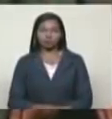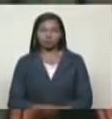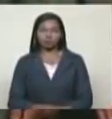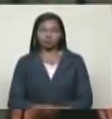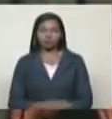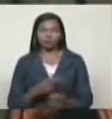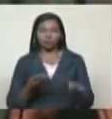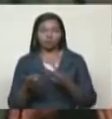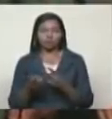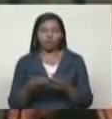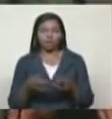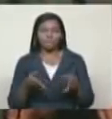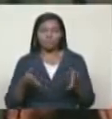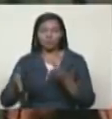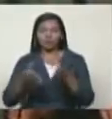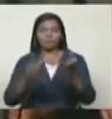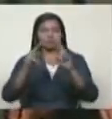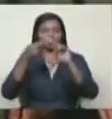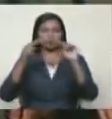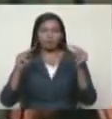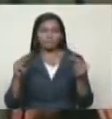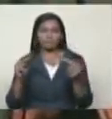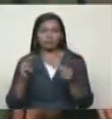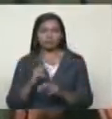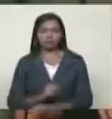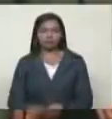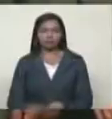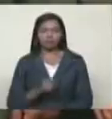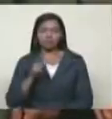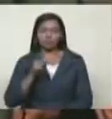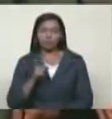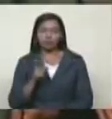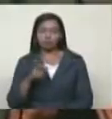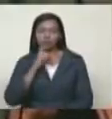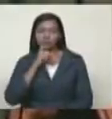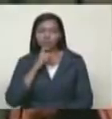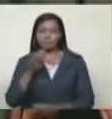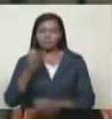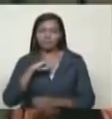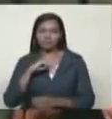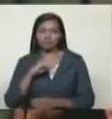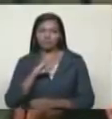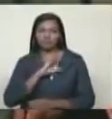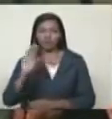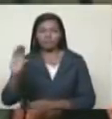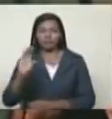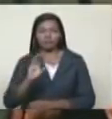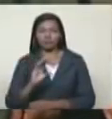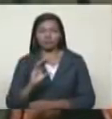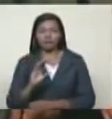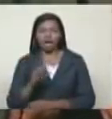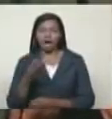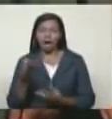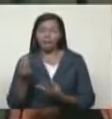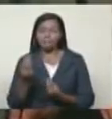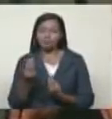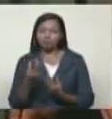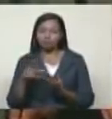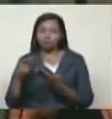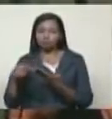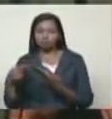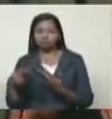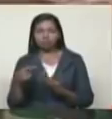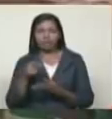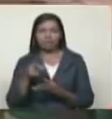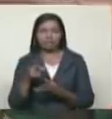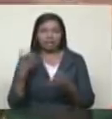ha llevado por el camino de la paz, inclusive en los momentos más difíciles de la patria, que han sido muchos. En este